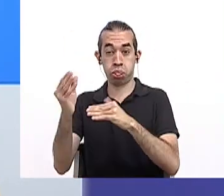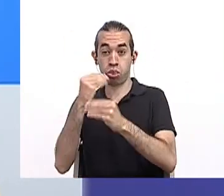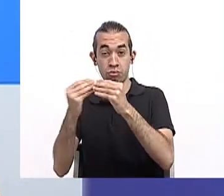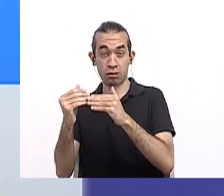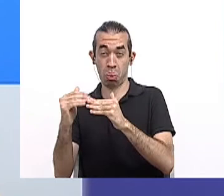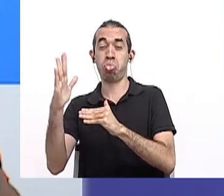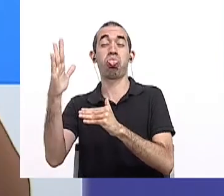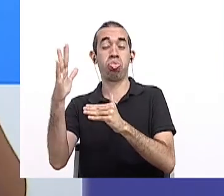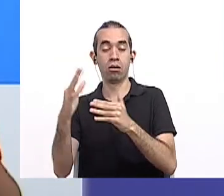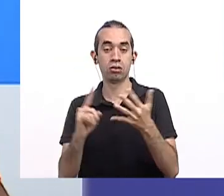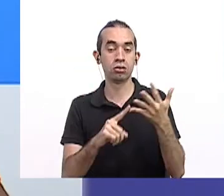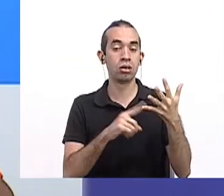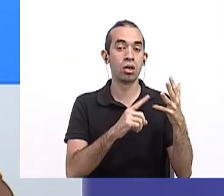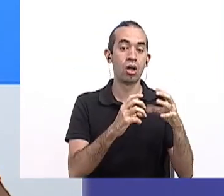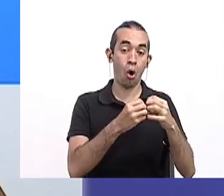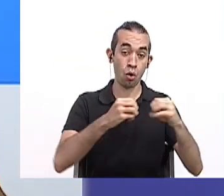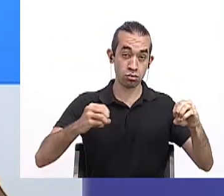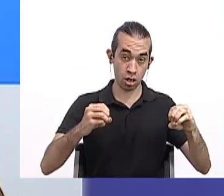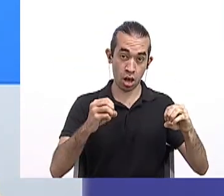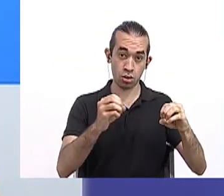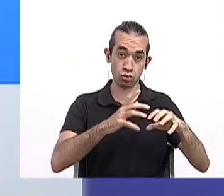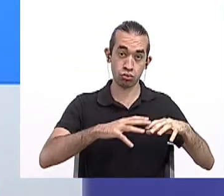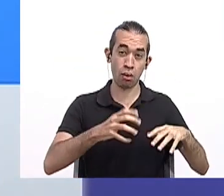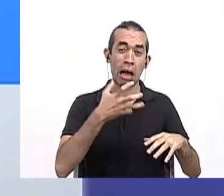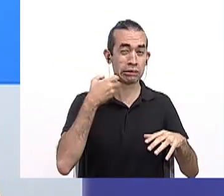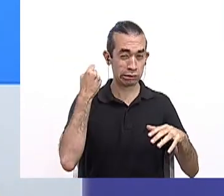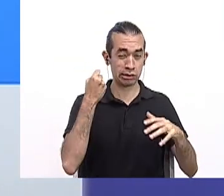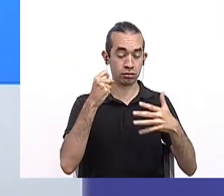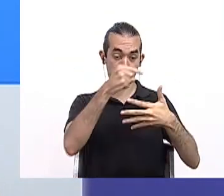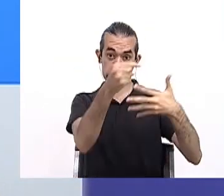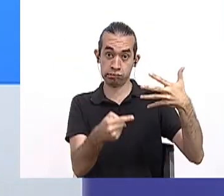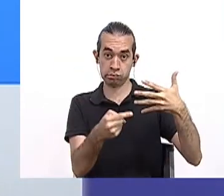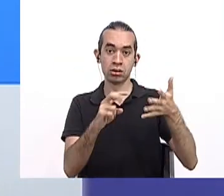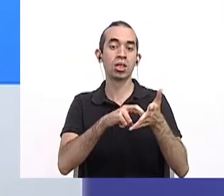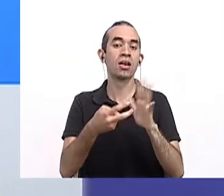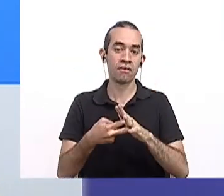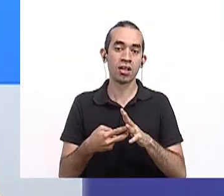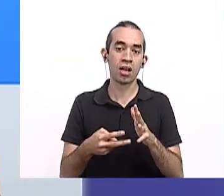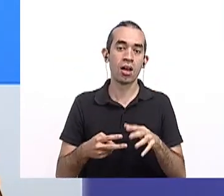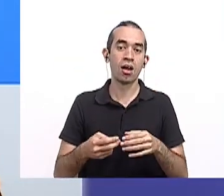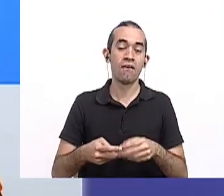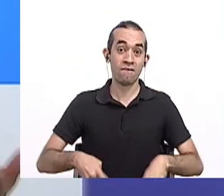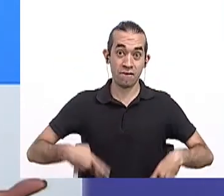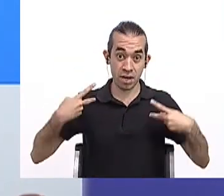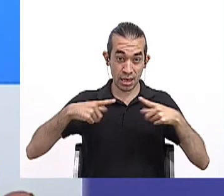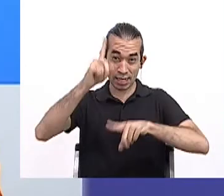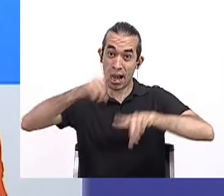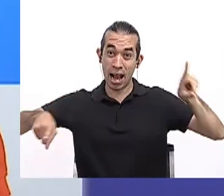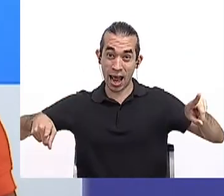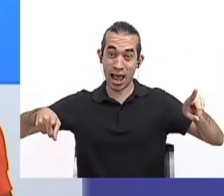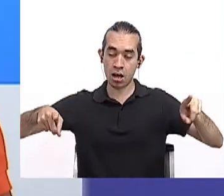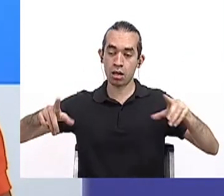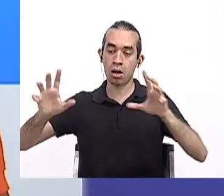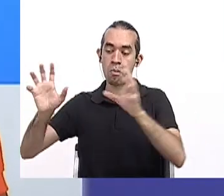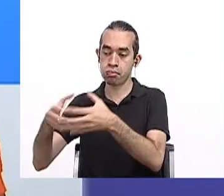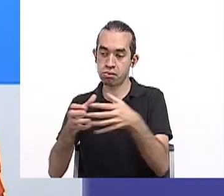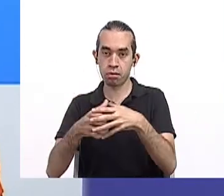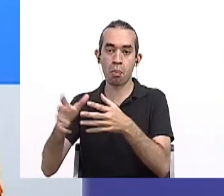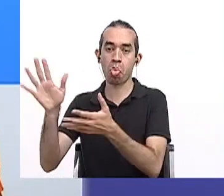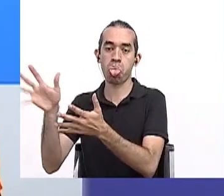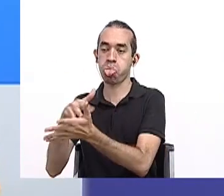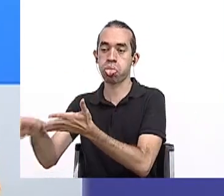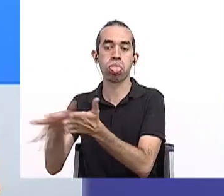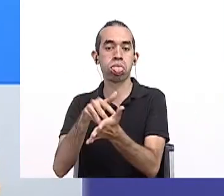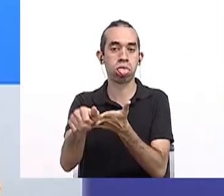de los océanos todos provocan pérdida de biodiversidad qué les parece si hacemos ahora entonces